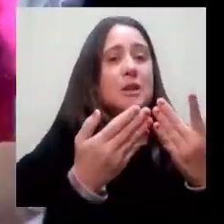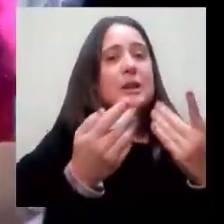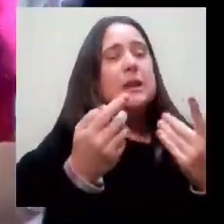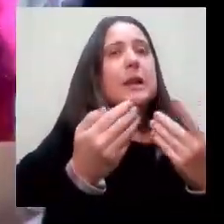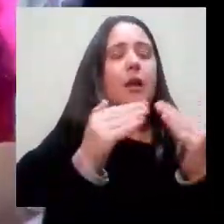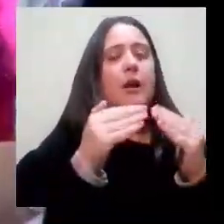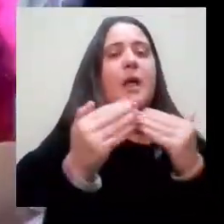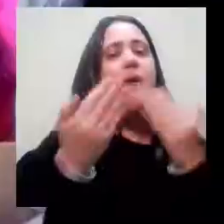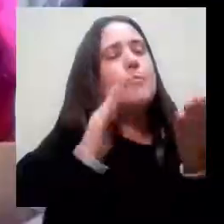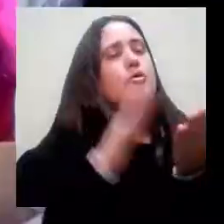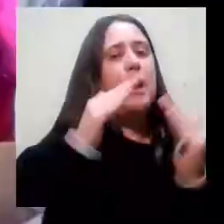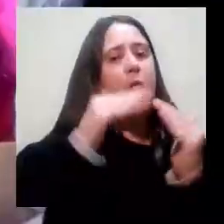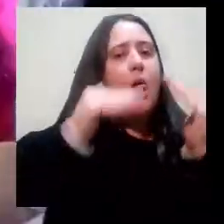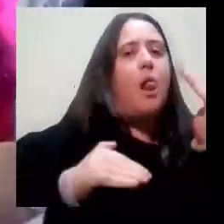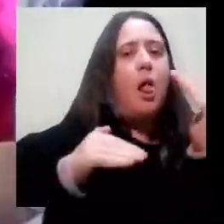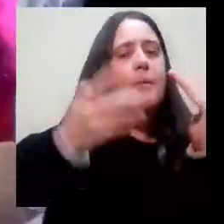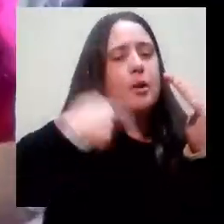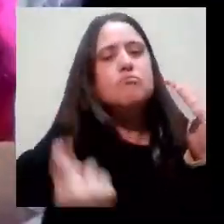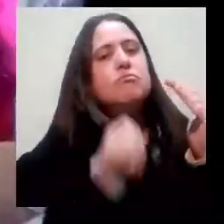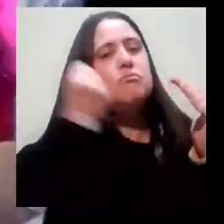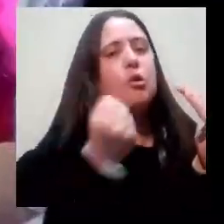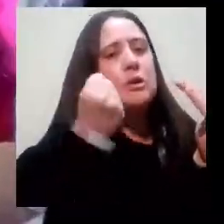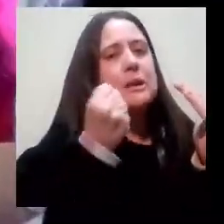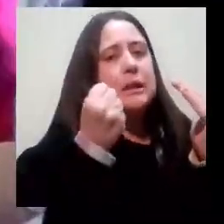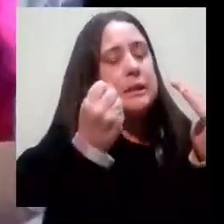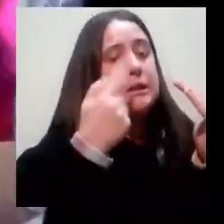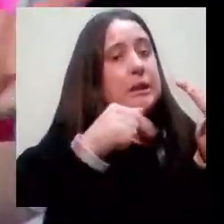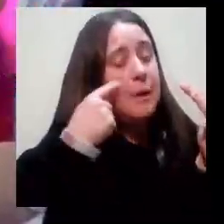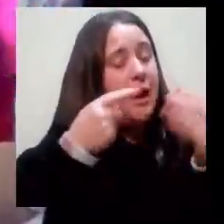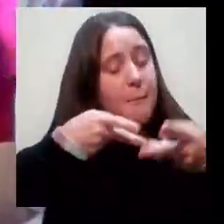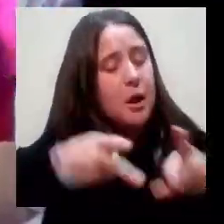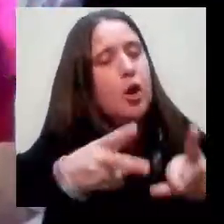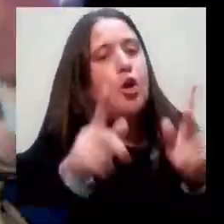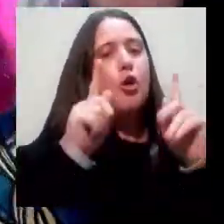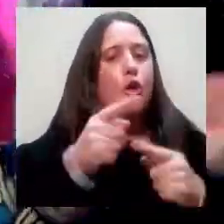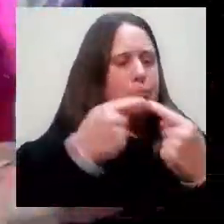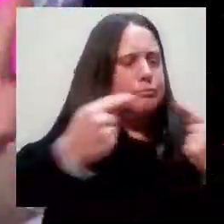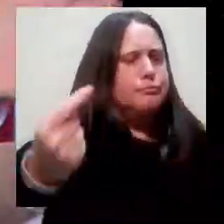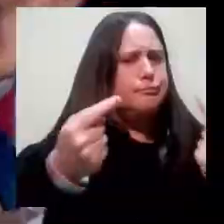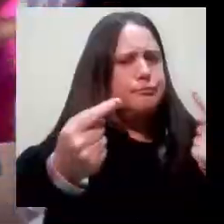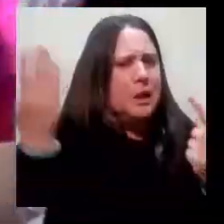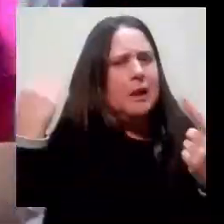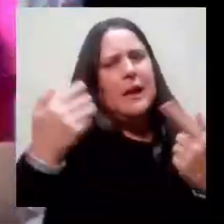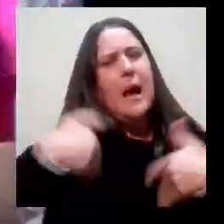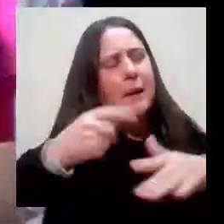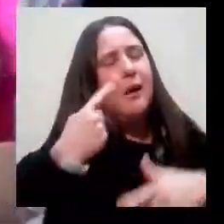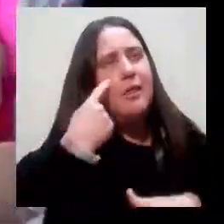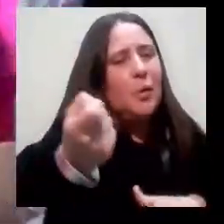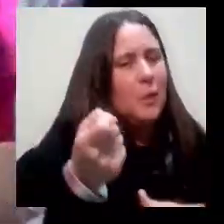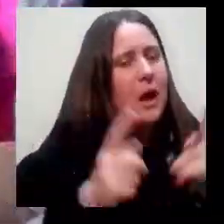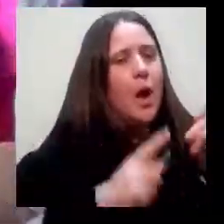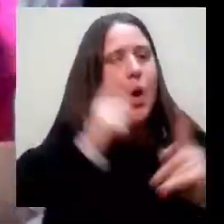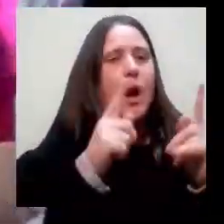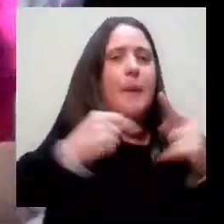pero es fundamental, porque en cuanto a métodos y todas estas cosas que pudieron tal vez percibir, tal vez alguna matiz